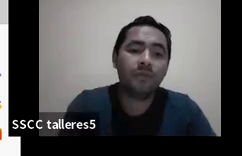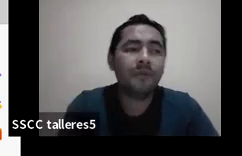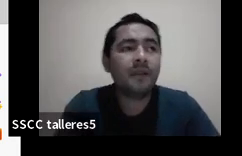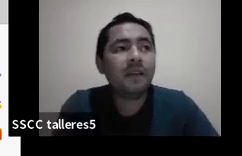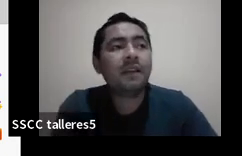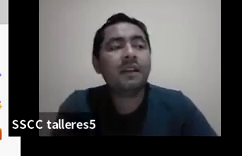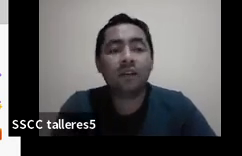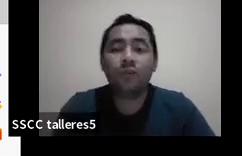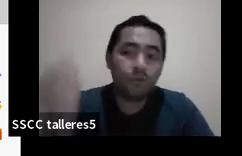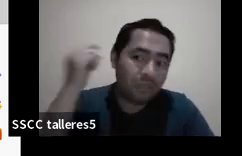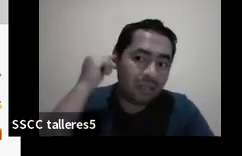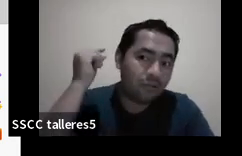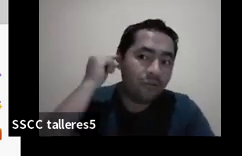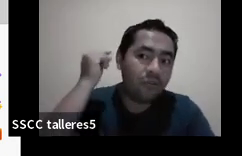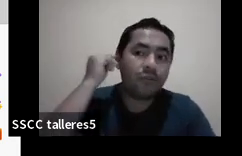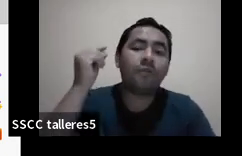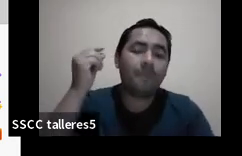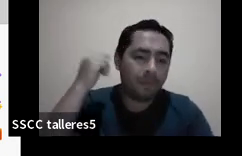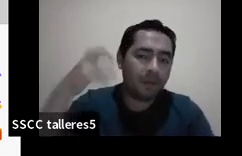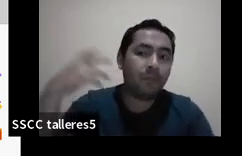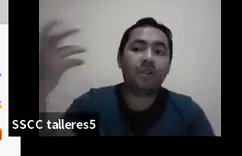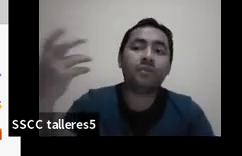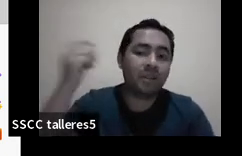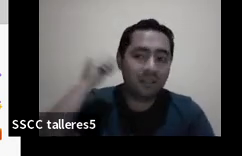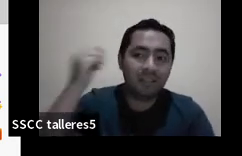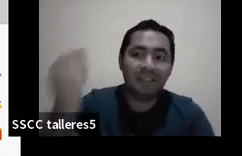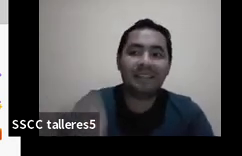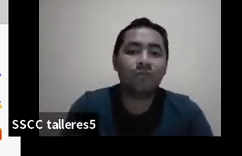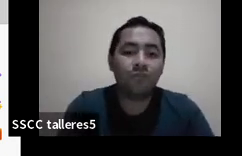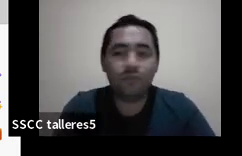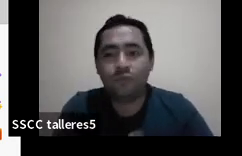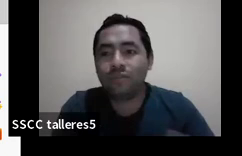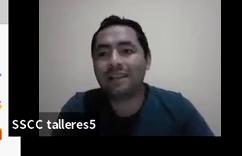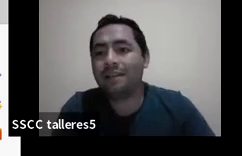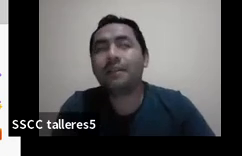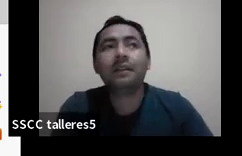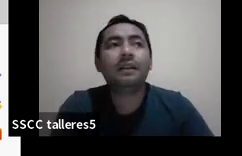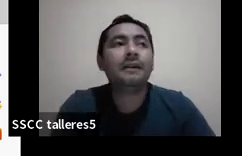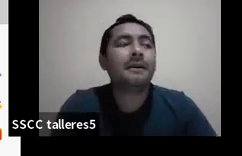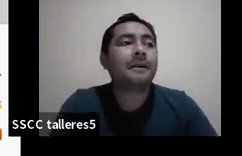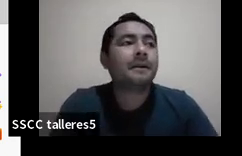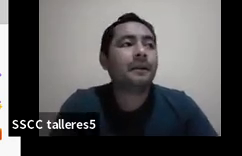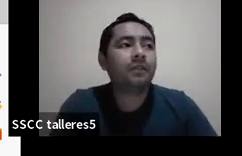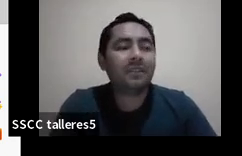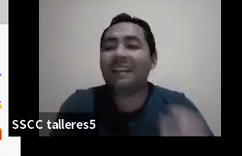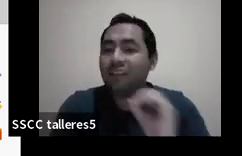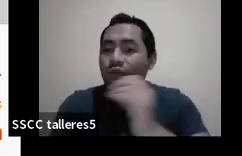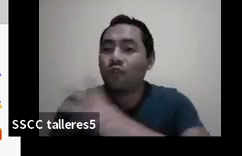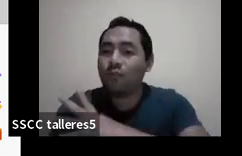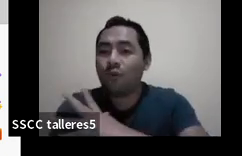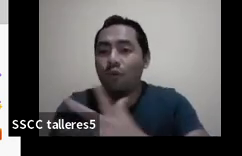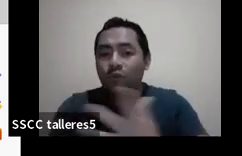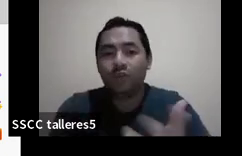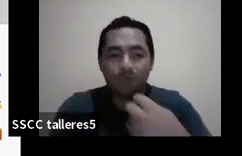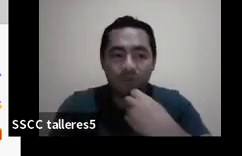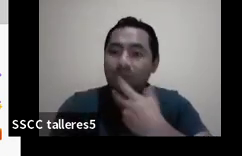sordo, ¿no? Incluso utiliza un audífono para poder escuchar, y sin ese audífono no escucha nada. Entonces, él es un